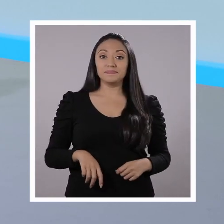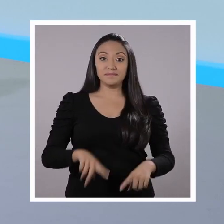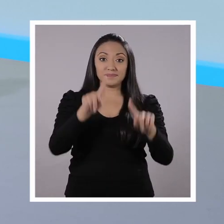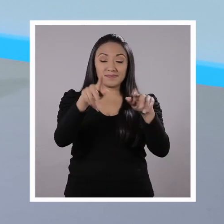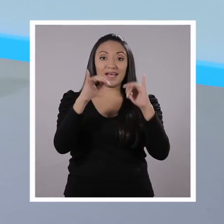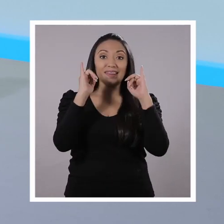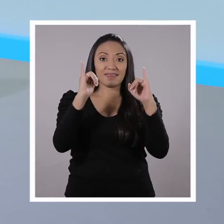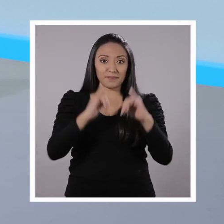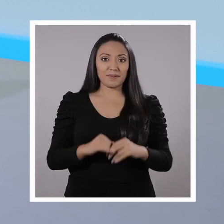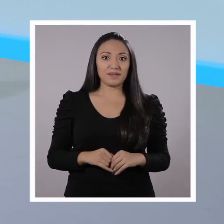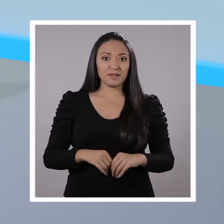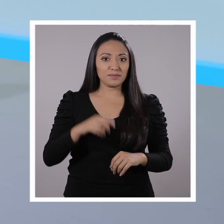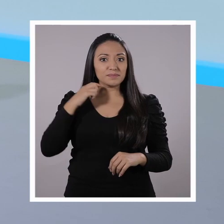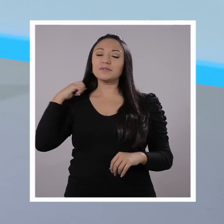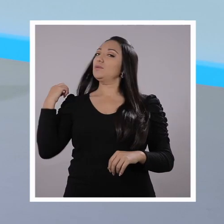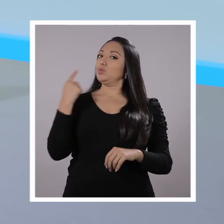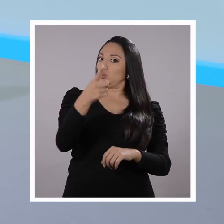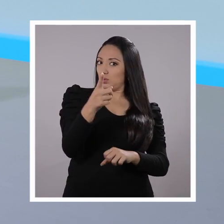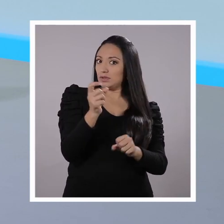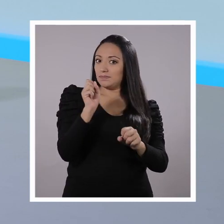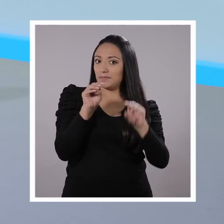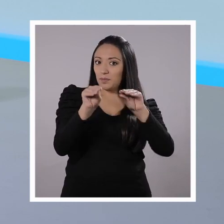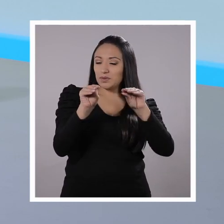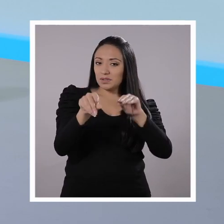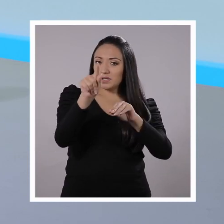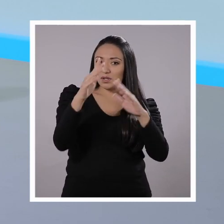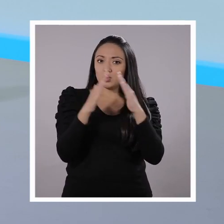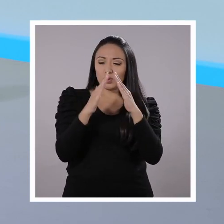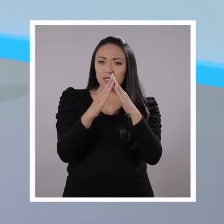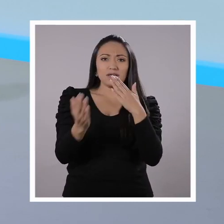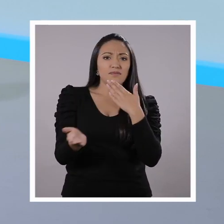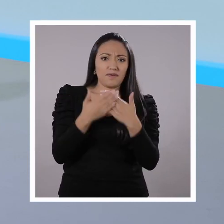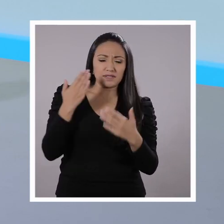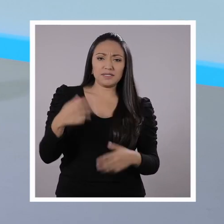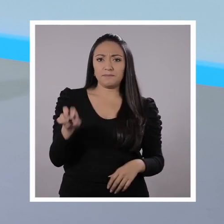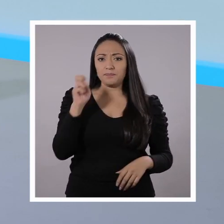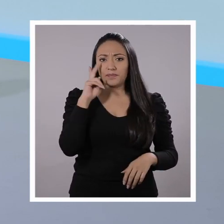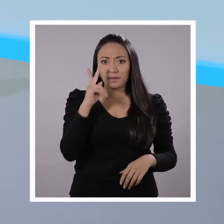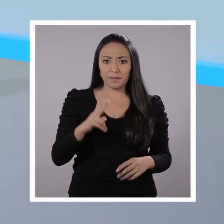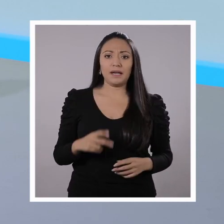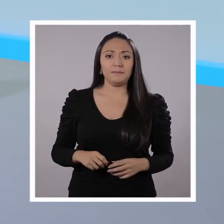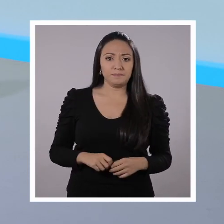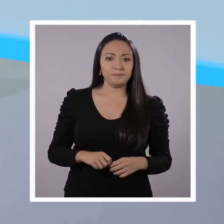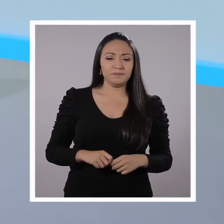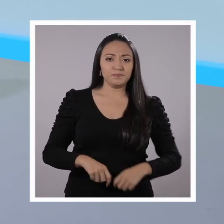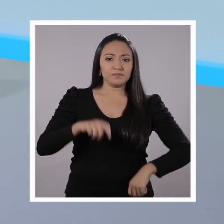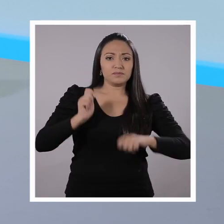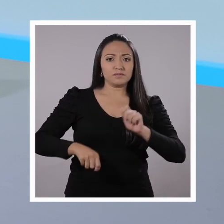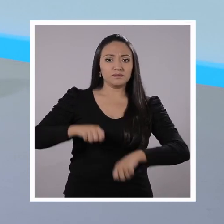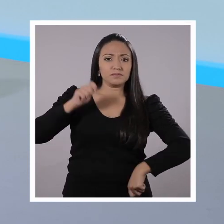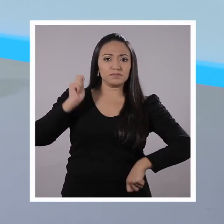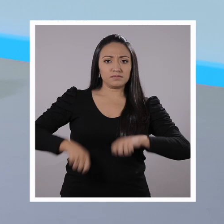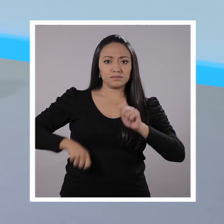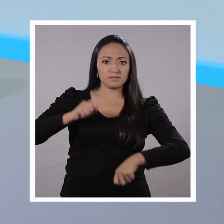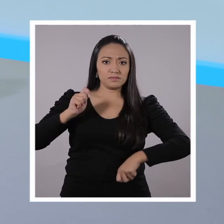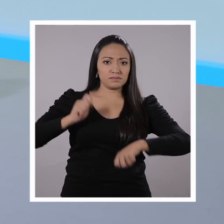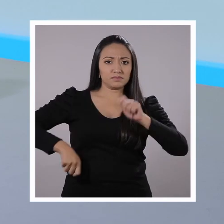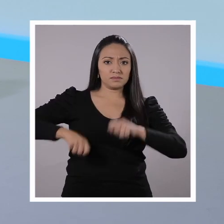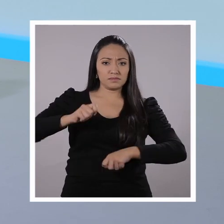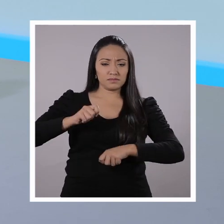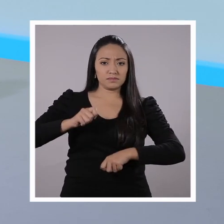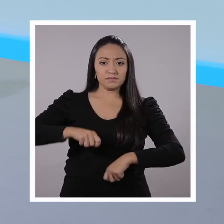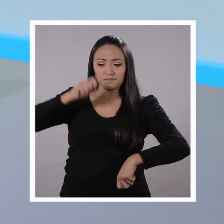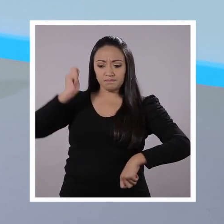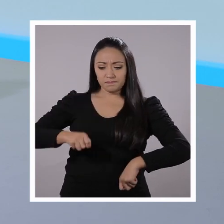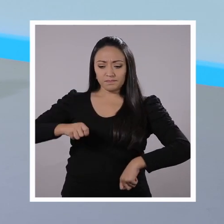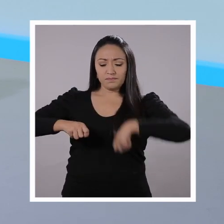Estuvo súper divertido. Les vamos a enseñar para que lo hagan en casa, ¿de acuerdo? Es muy fácil. Entonces, mira, Monse, empieza. Tum, pa, tu,